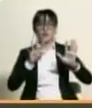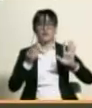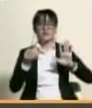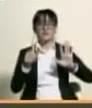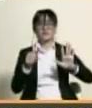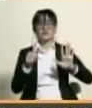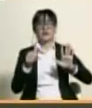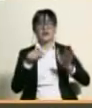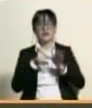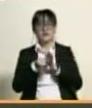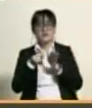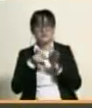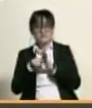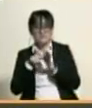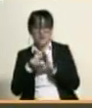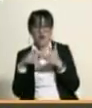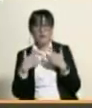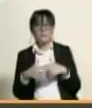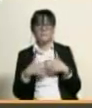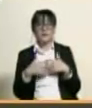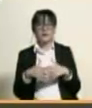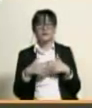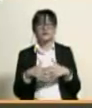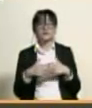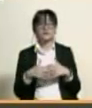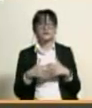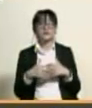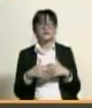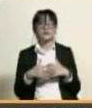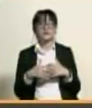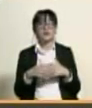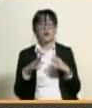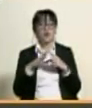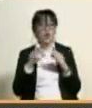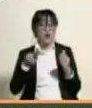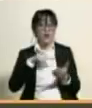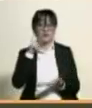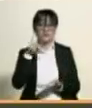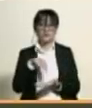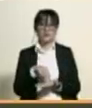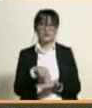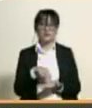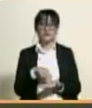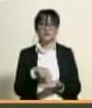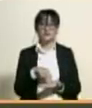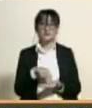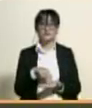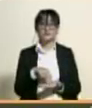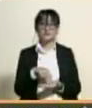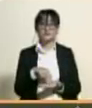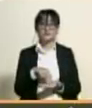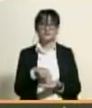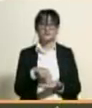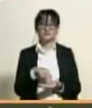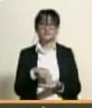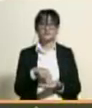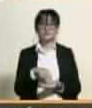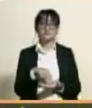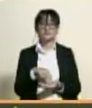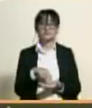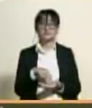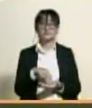596 empresas a lo largo y ancho del territorio nacional. Y vamos a